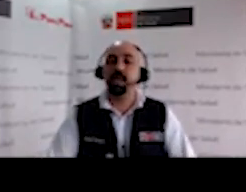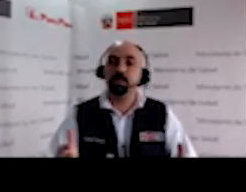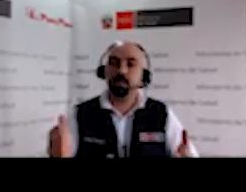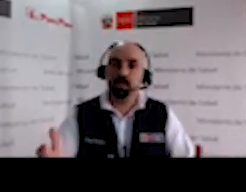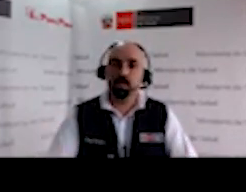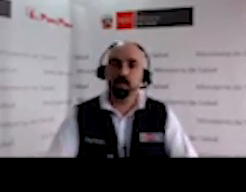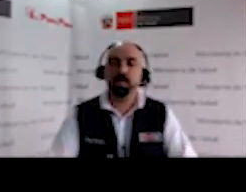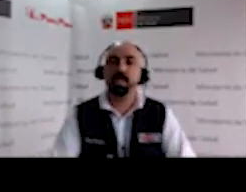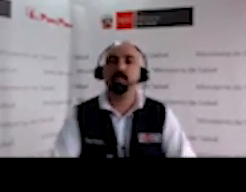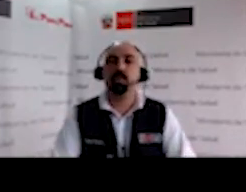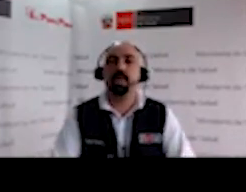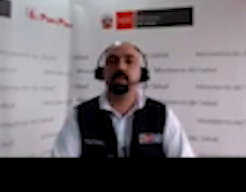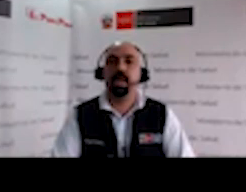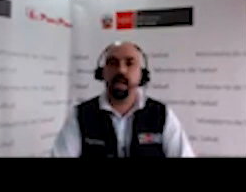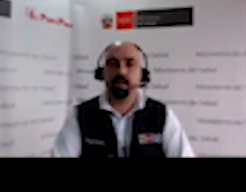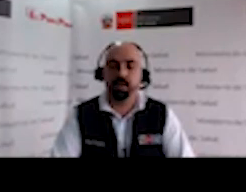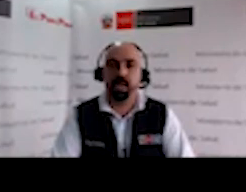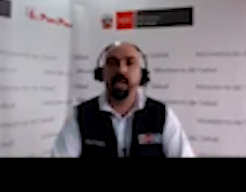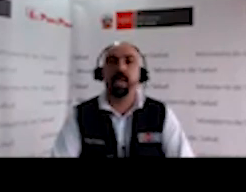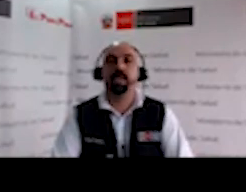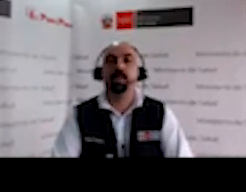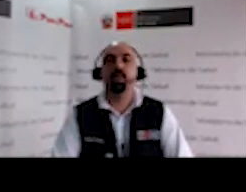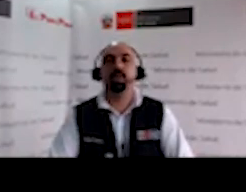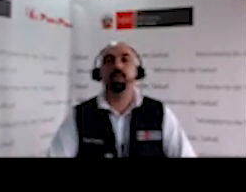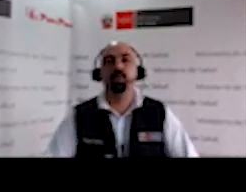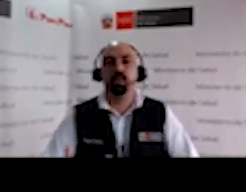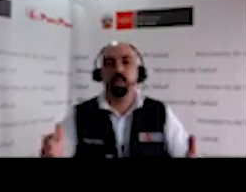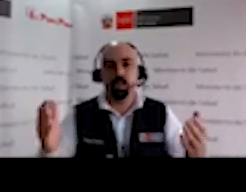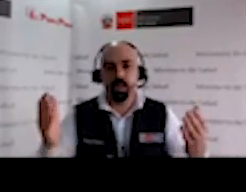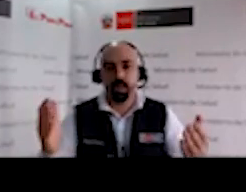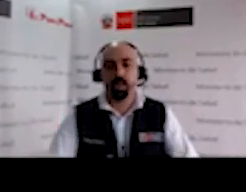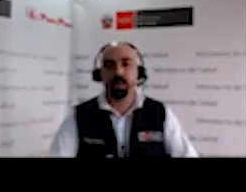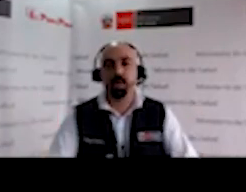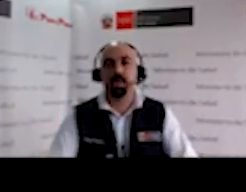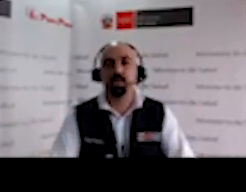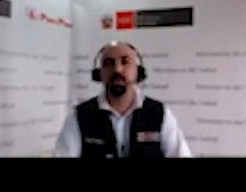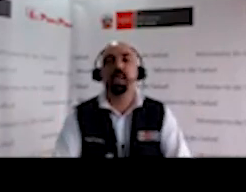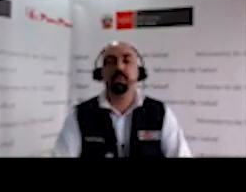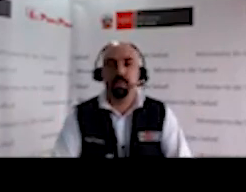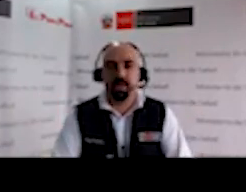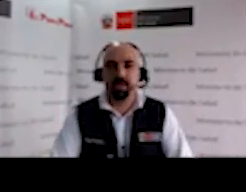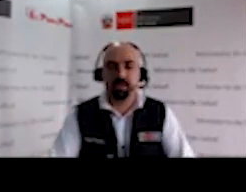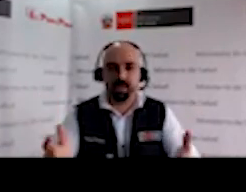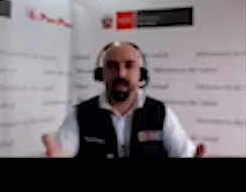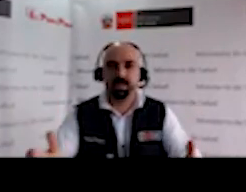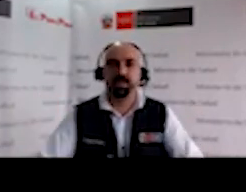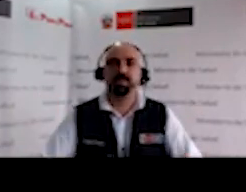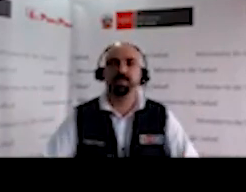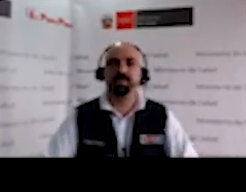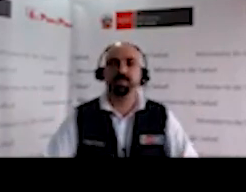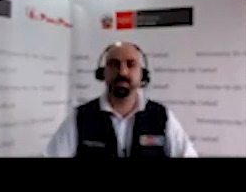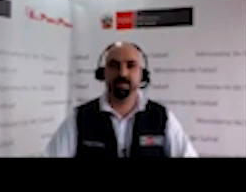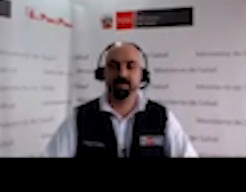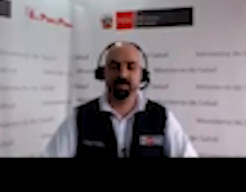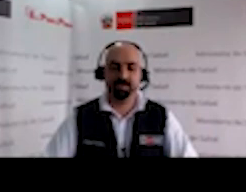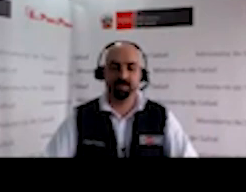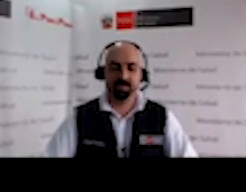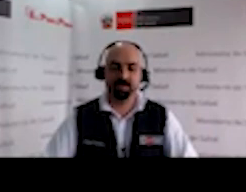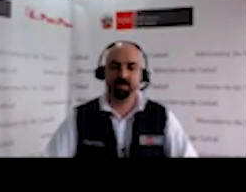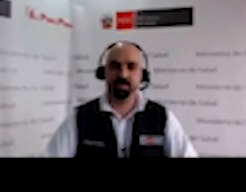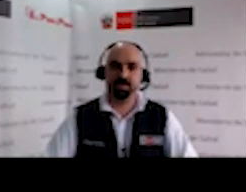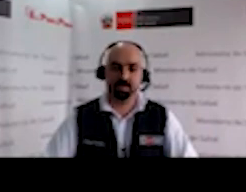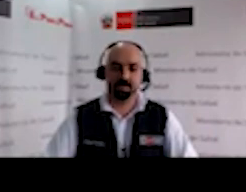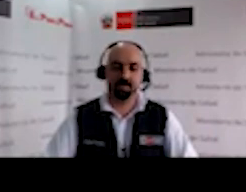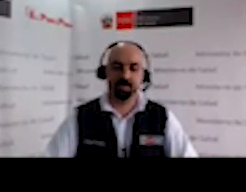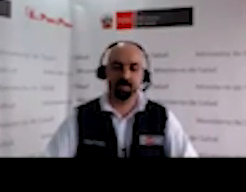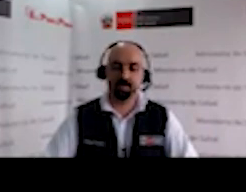de la exposición para ser respondidas al final. Equipo del Instituto Nacional de Salud del Niño del Ministerio de Salud, bienvenidos, adelante.